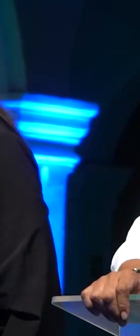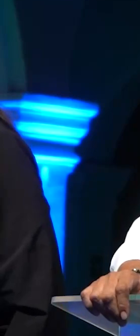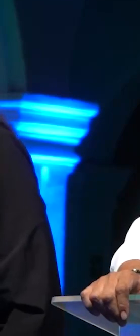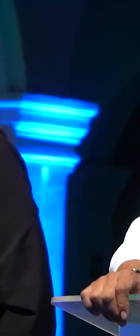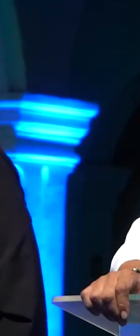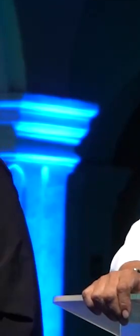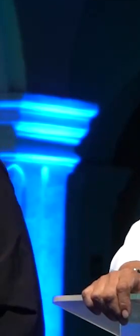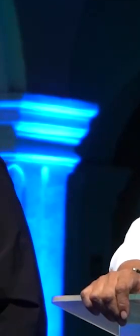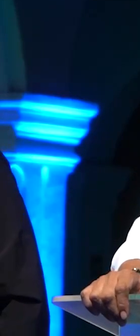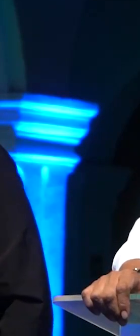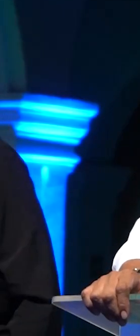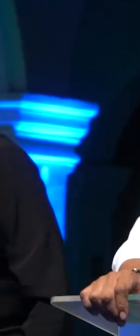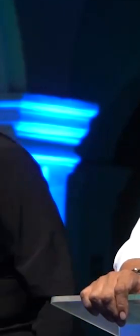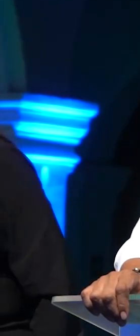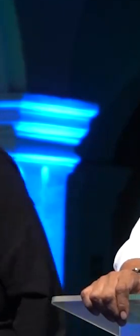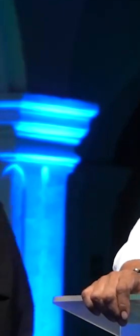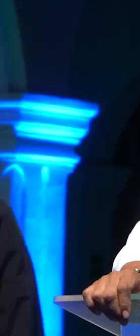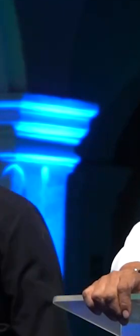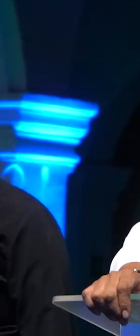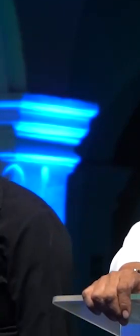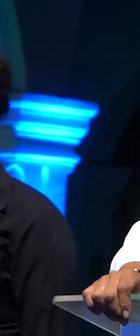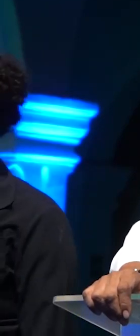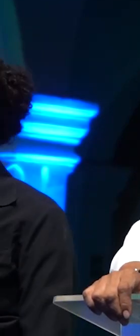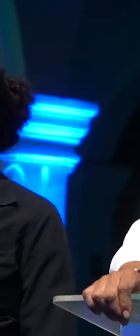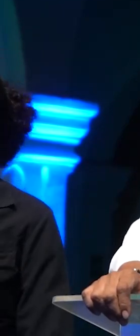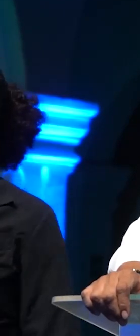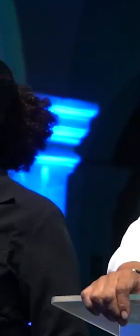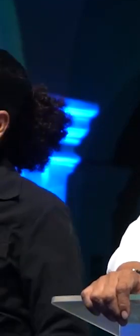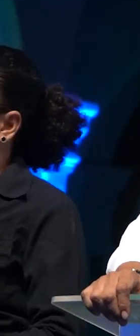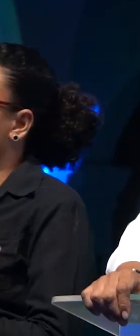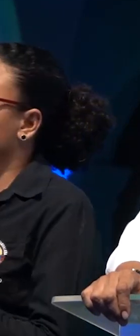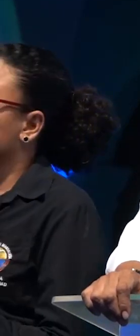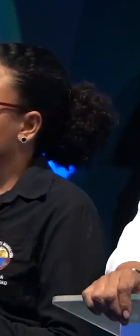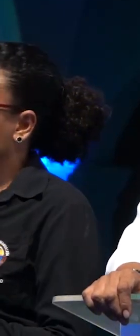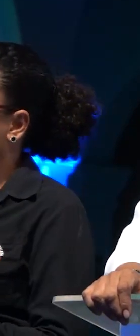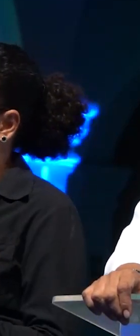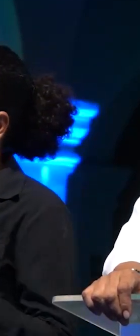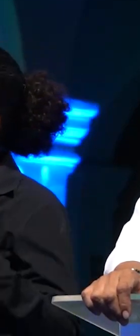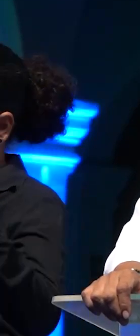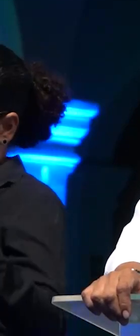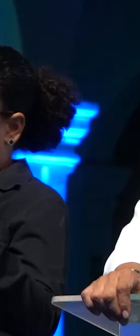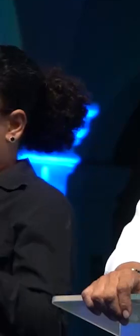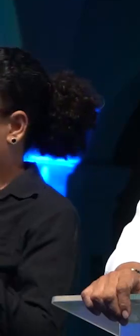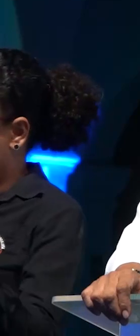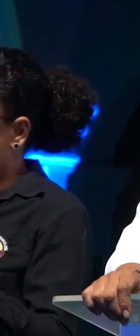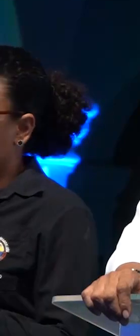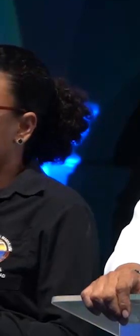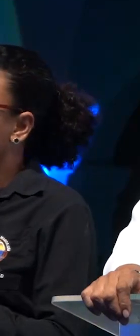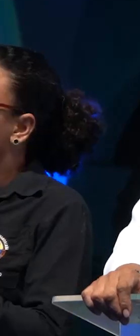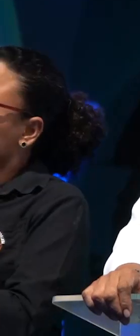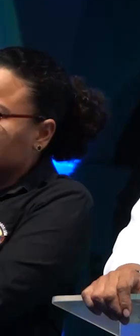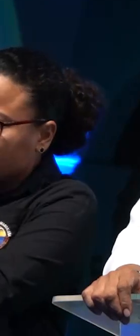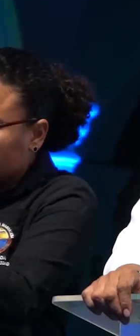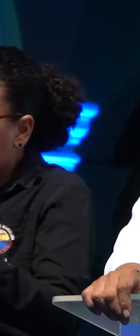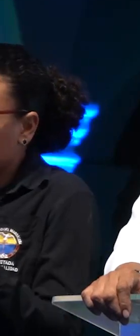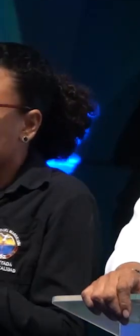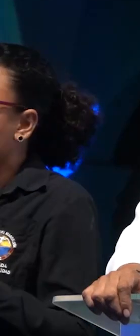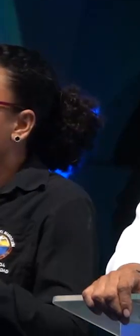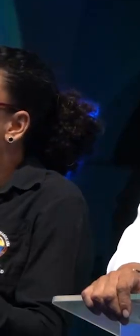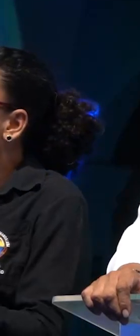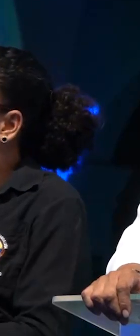y el Magdalena, miles de jóvenes no llegan a la educación superior. Entonces necesitamos más y mayor educación